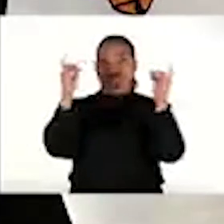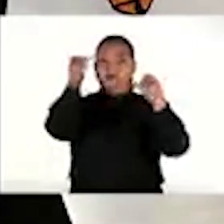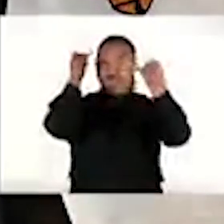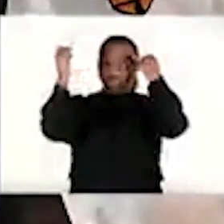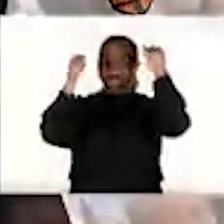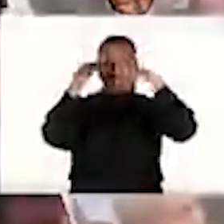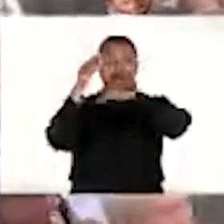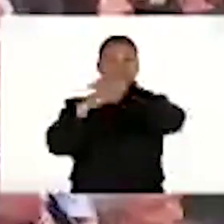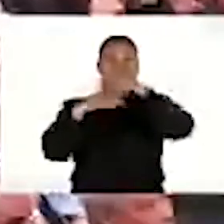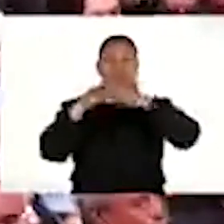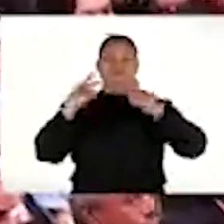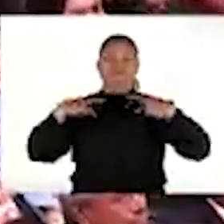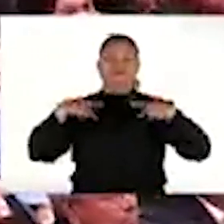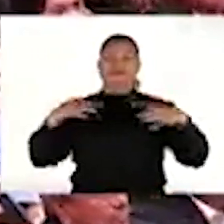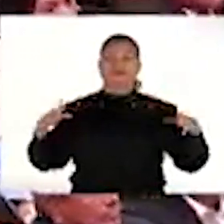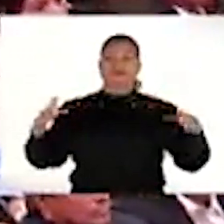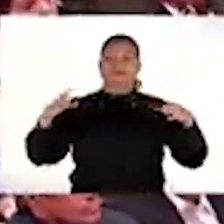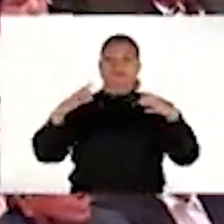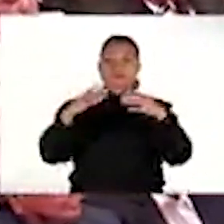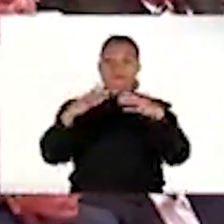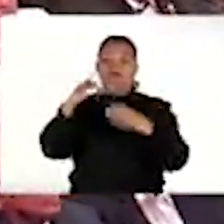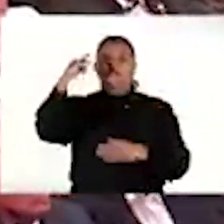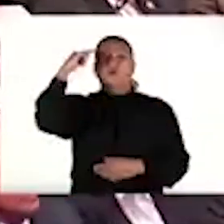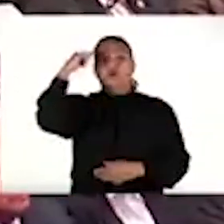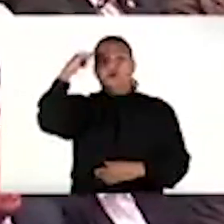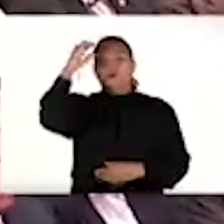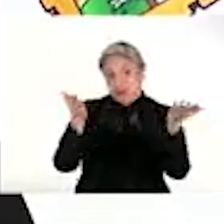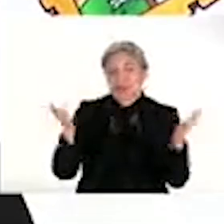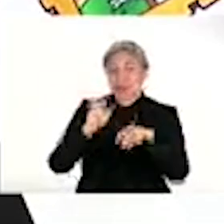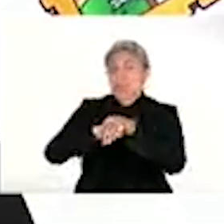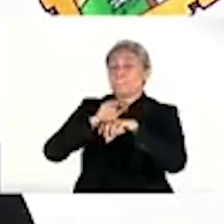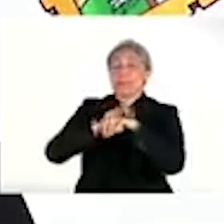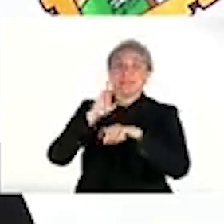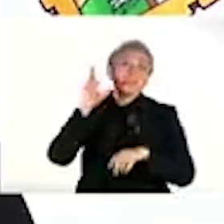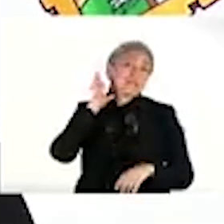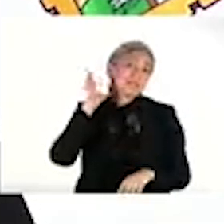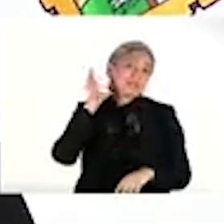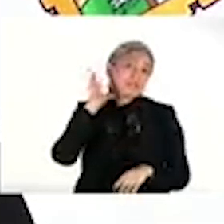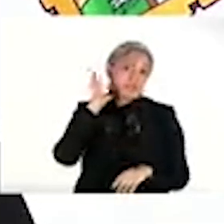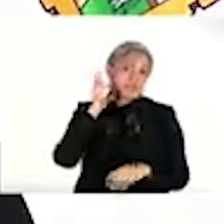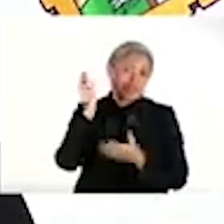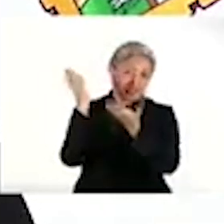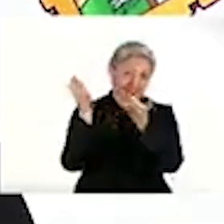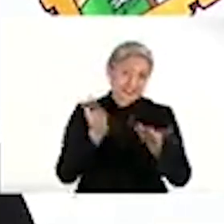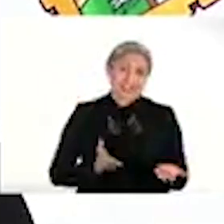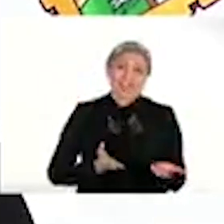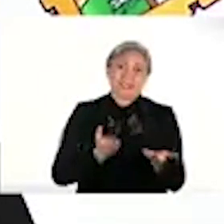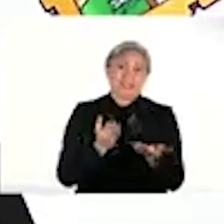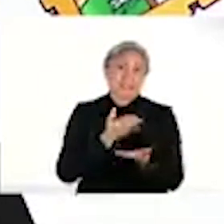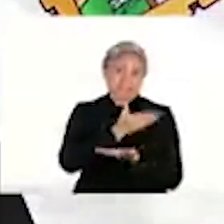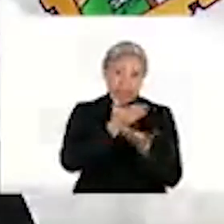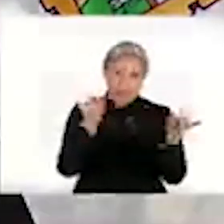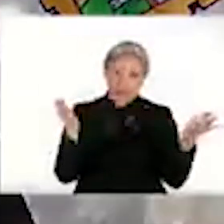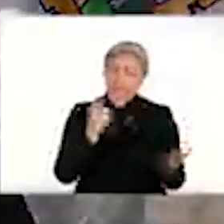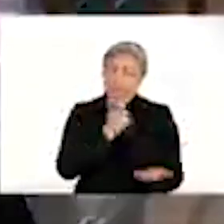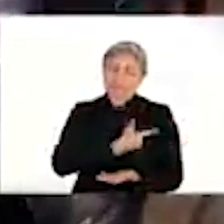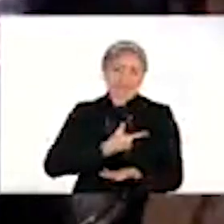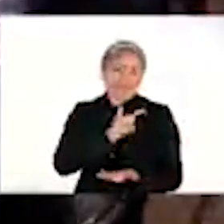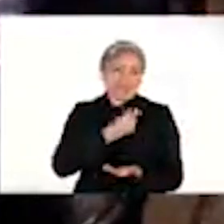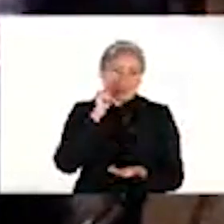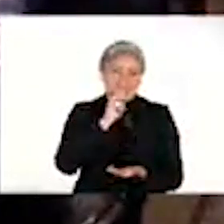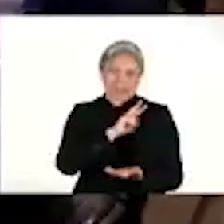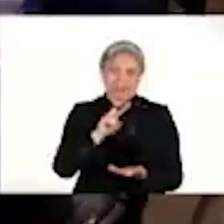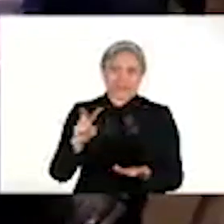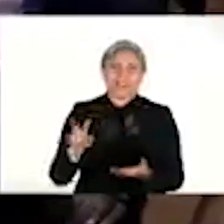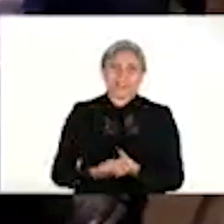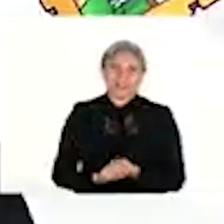sus integrantes de conciencia y pensamiento libres. Por su parte, el gobernador del estado celebró el ser testigo del nuevo